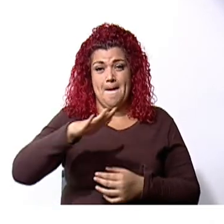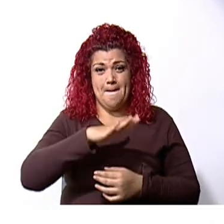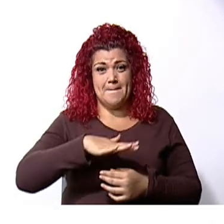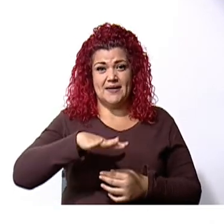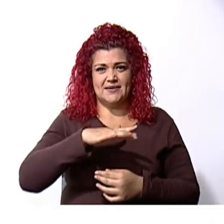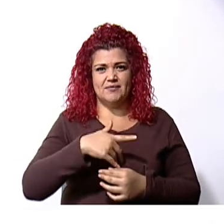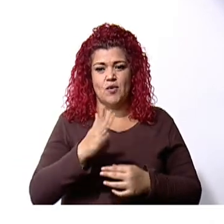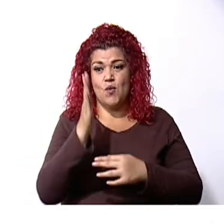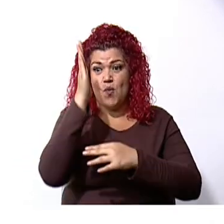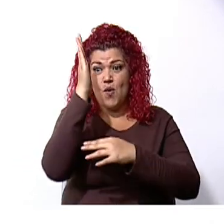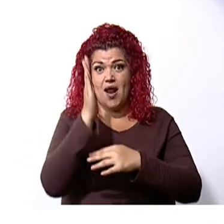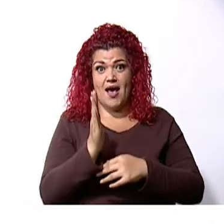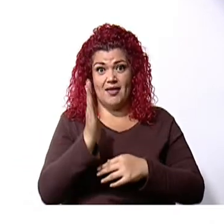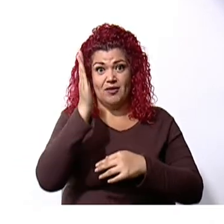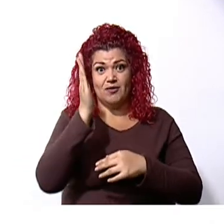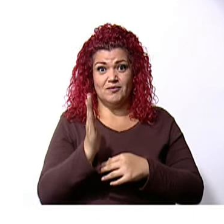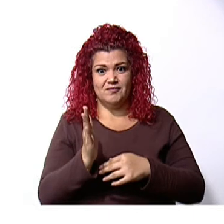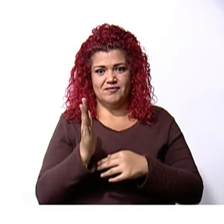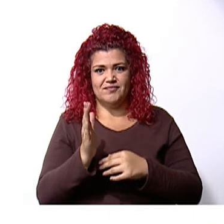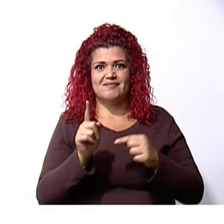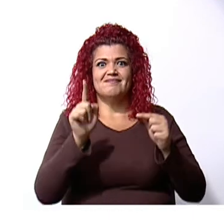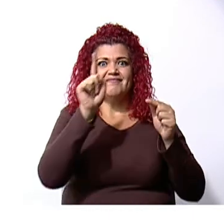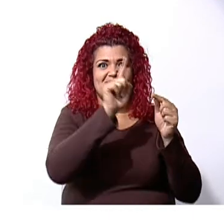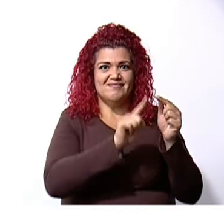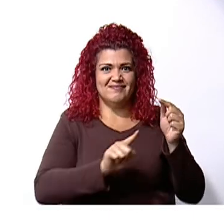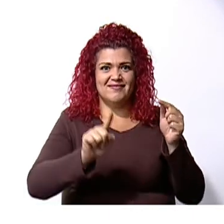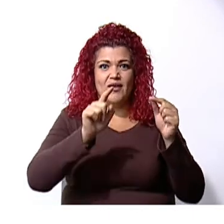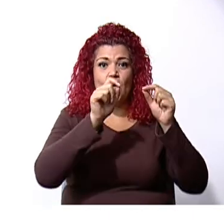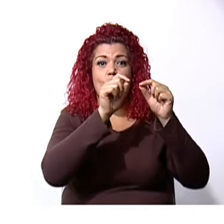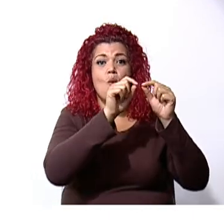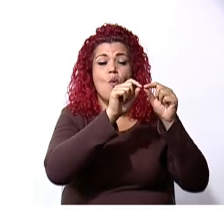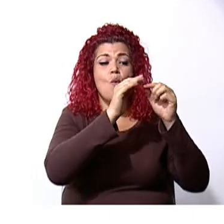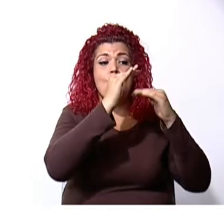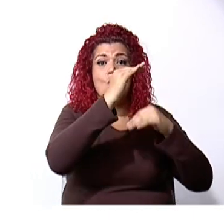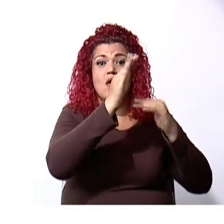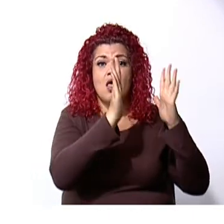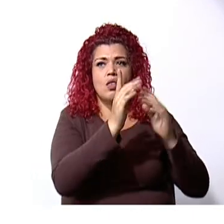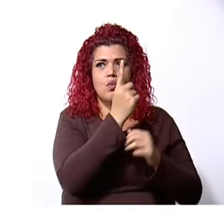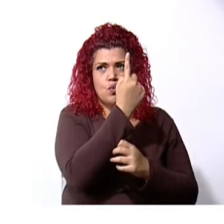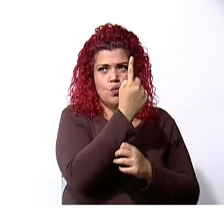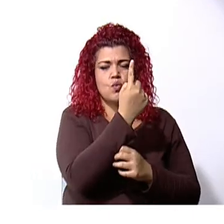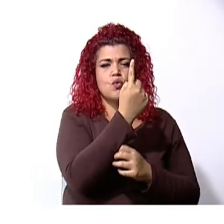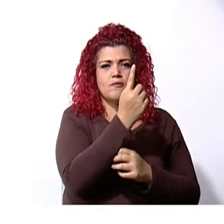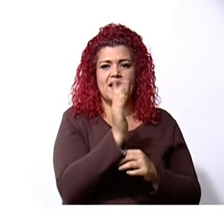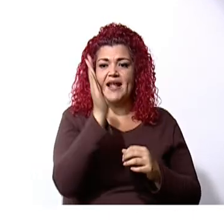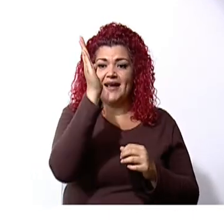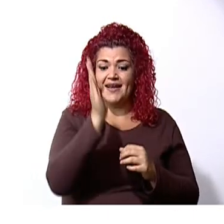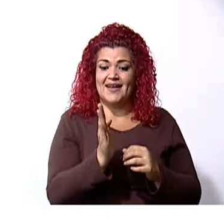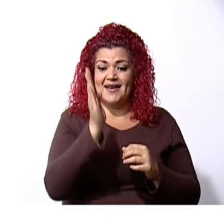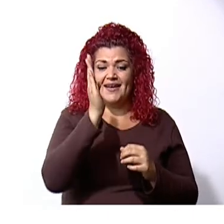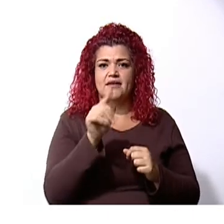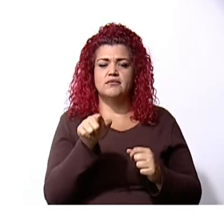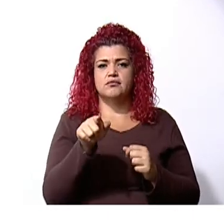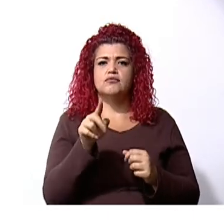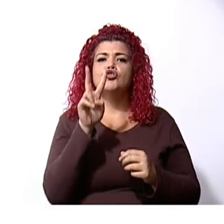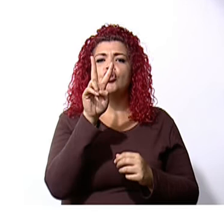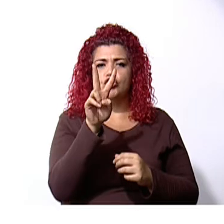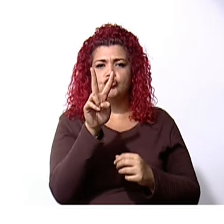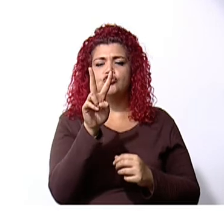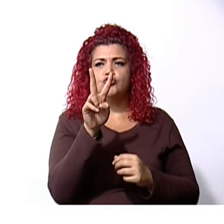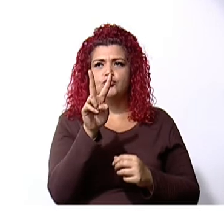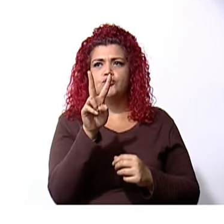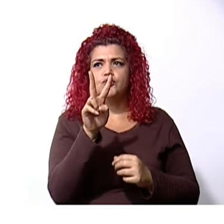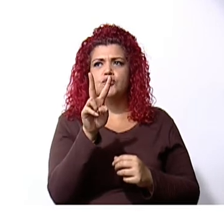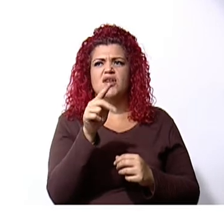el lado y el perímetro del cuadrado 1. El cuadrado 1, el lado es 2, ¿cierto? Y